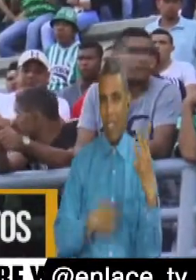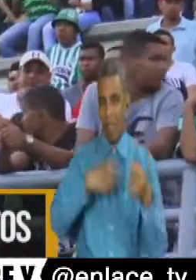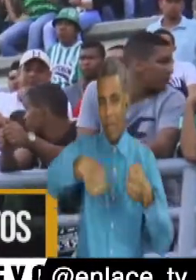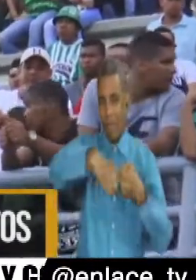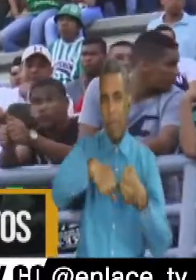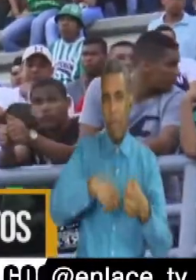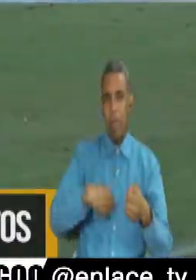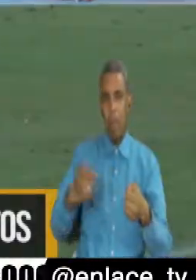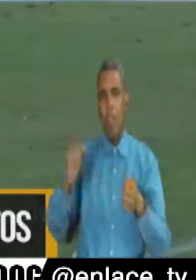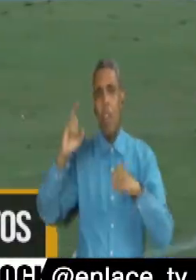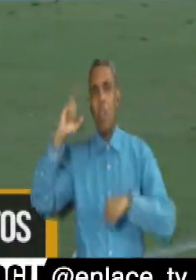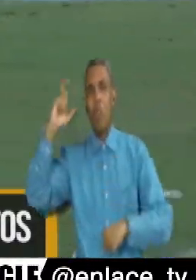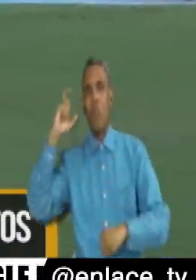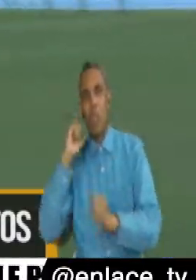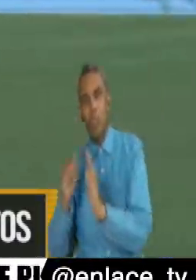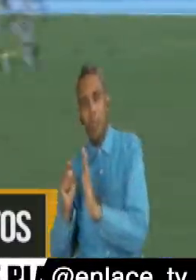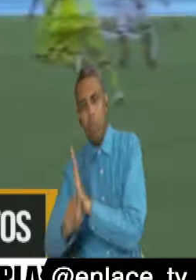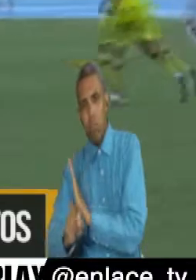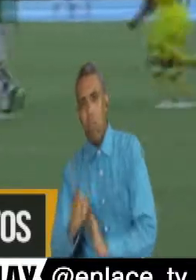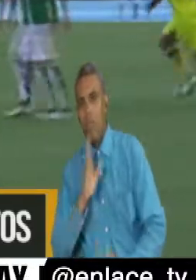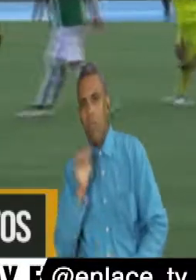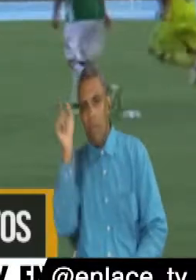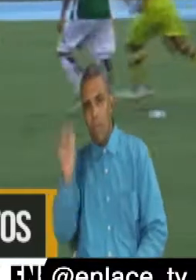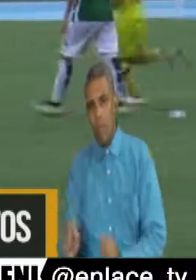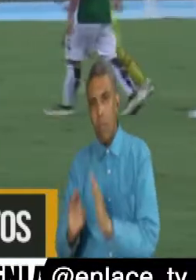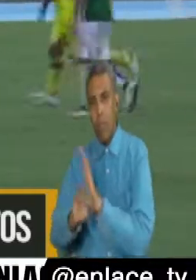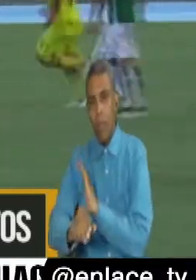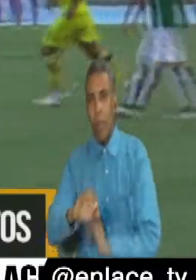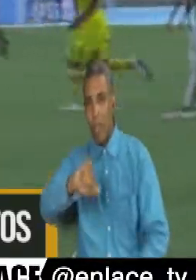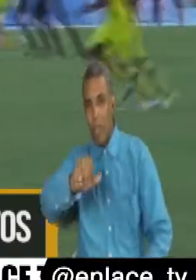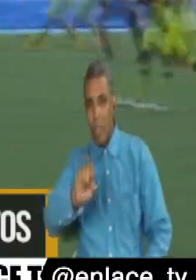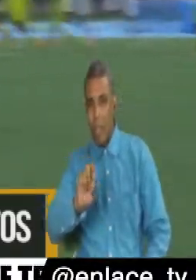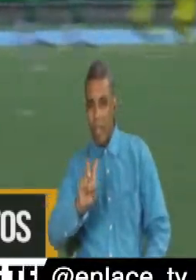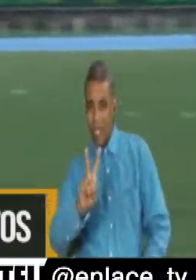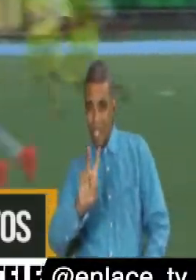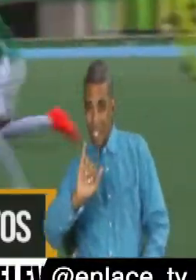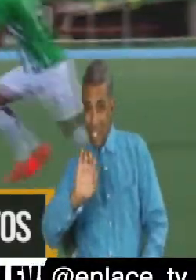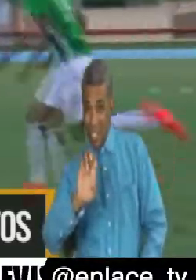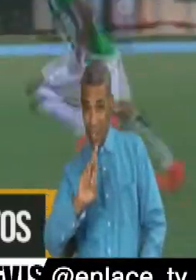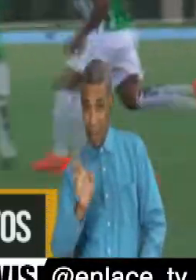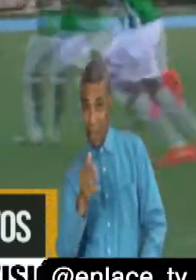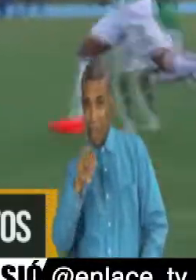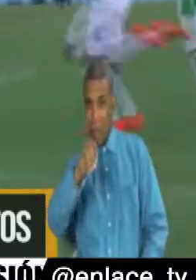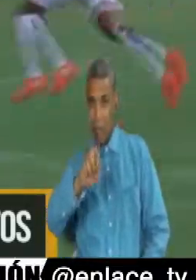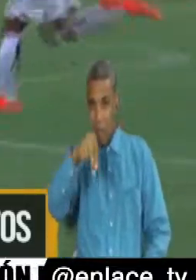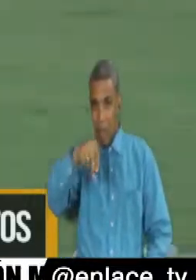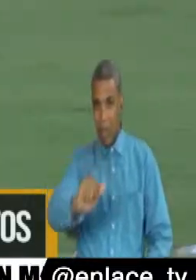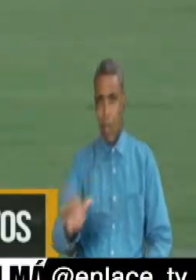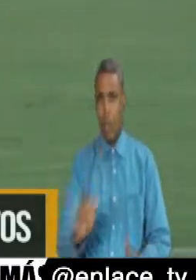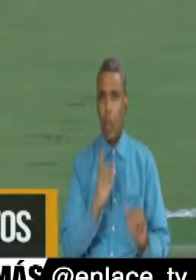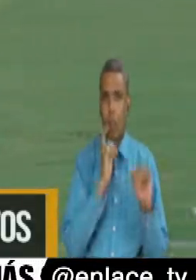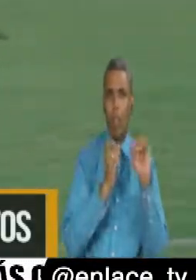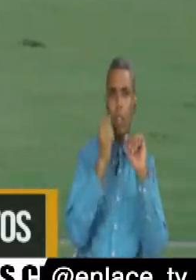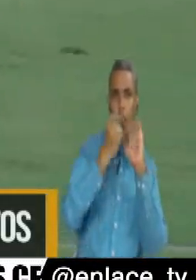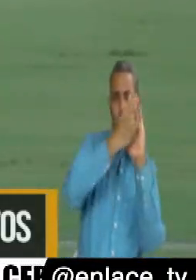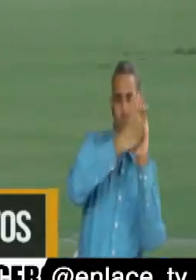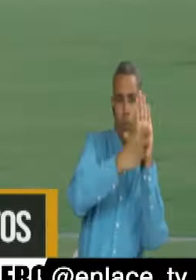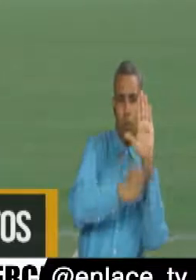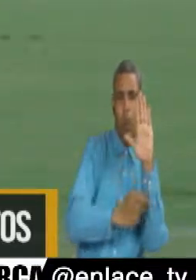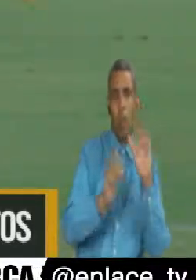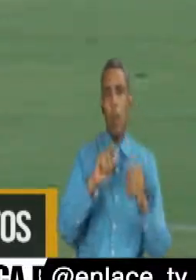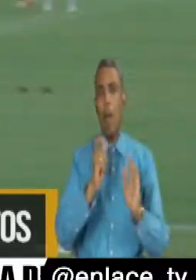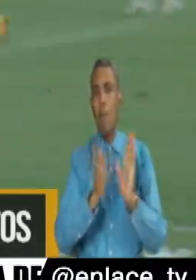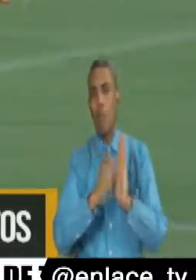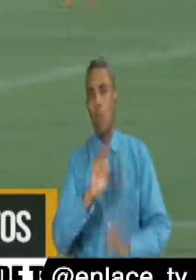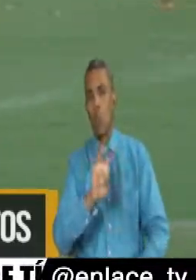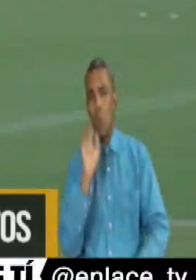El descuento del equipo cucuteño fue por parte de Javier Mena. Con este resultado, Alianza Petrolera tiene 9 puntos, ubicándose en